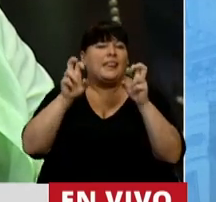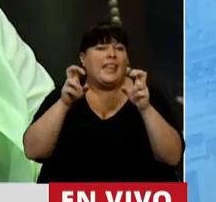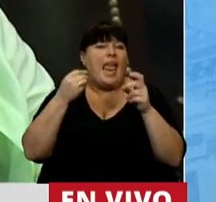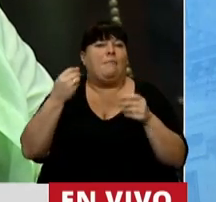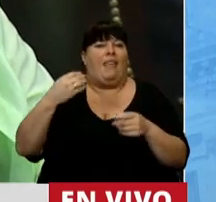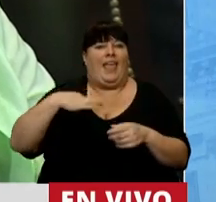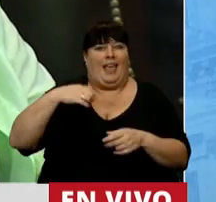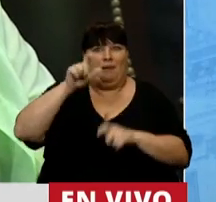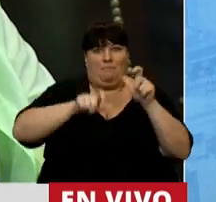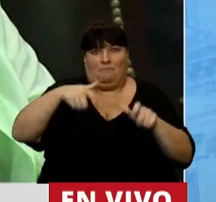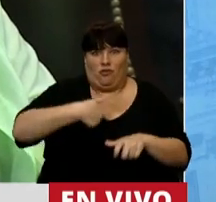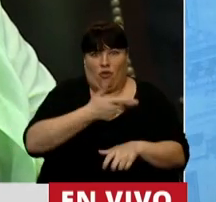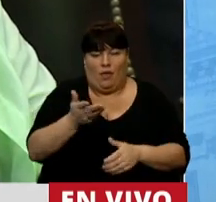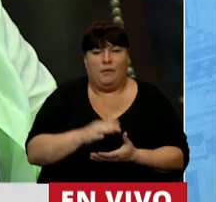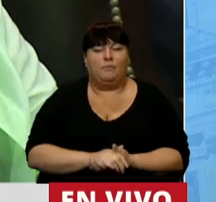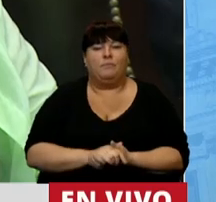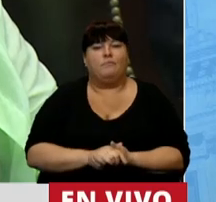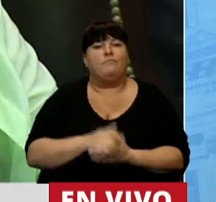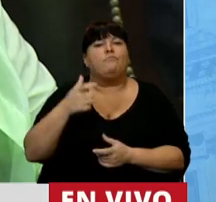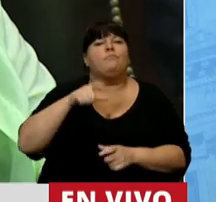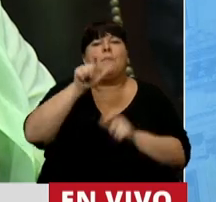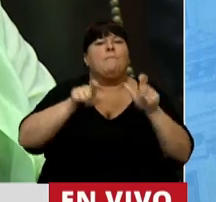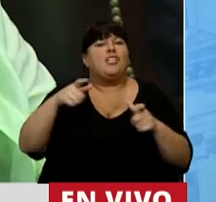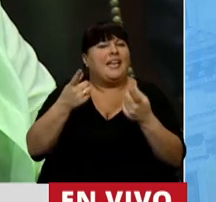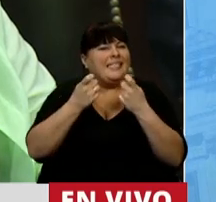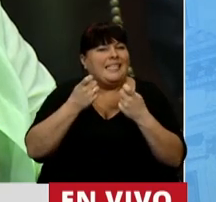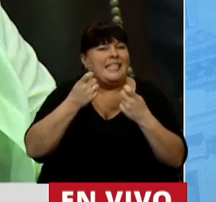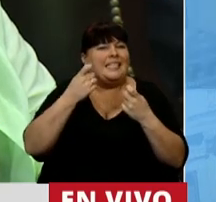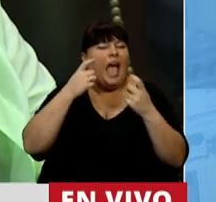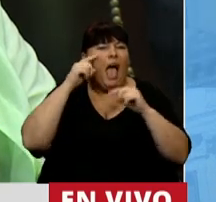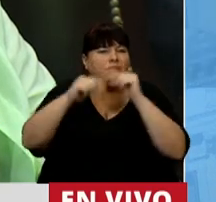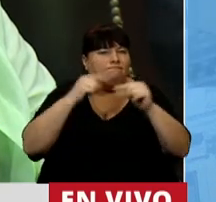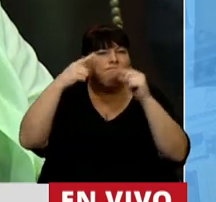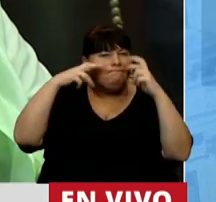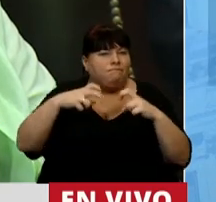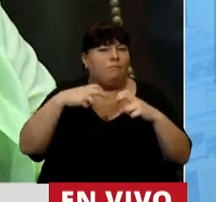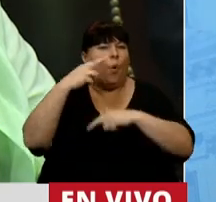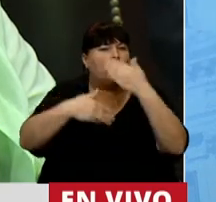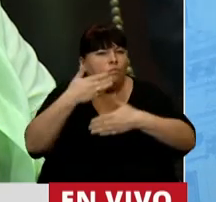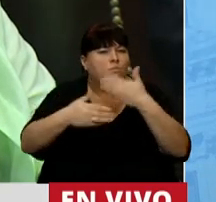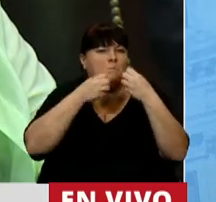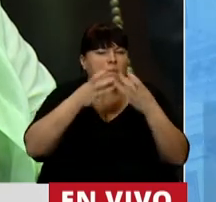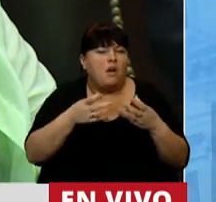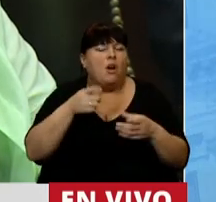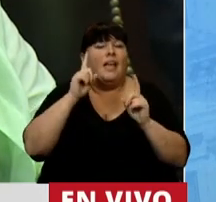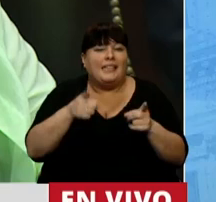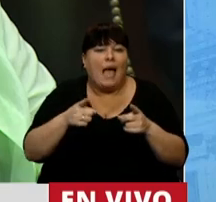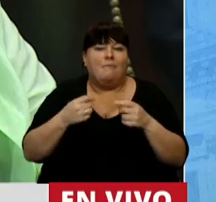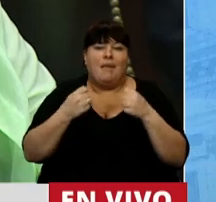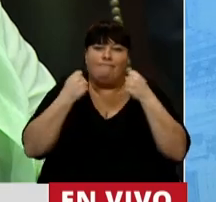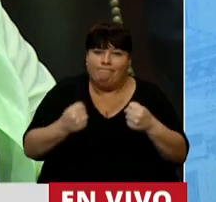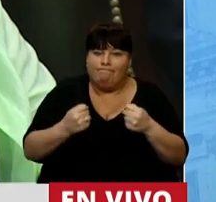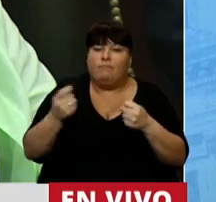ejercicio ciudadano. Un ejercicio ciudadano que es necesario ir profundizando, ir construyendo y además ir